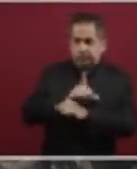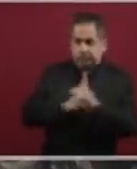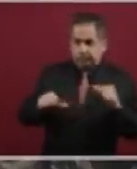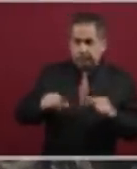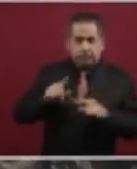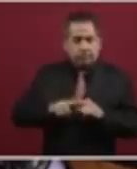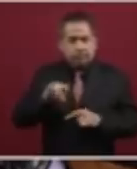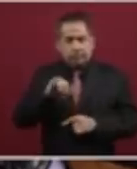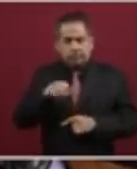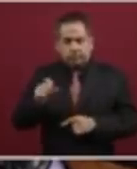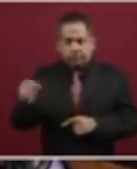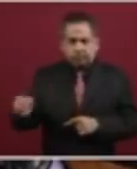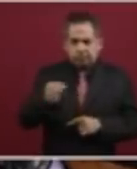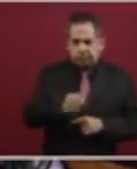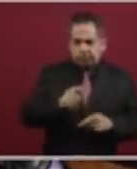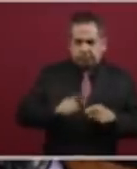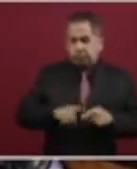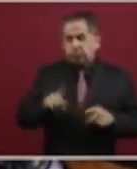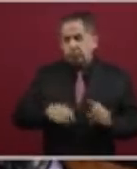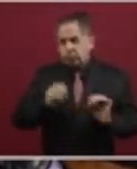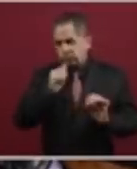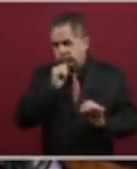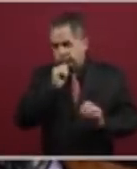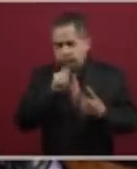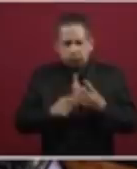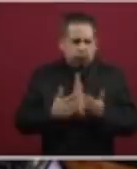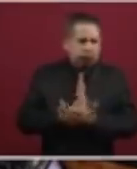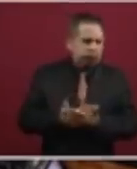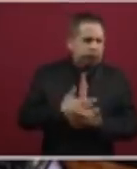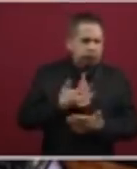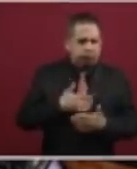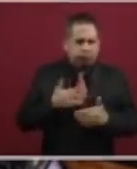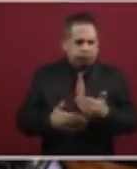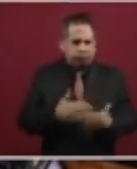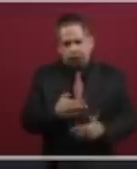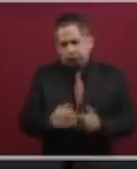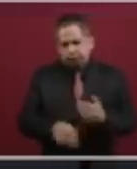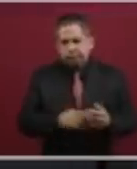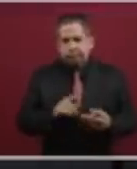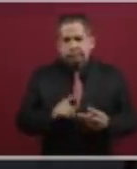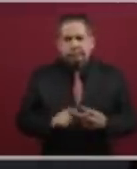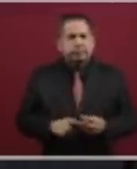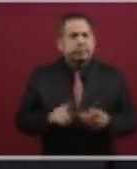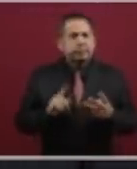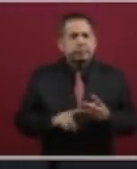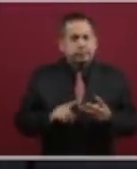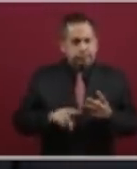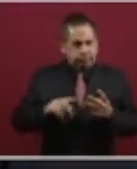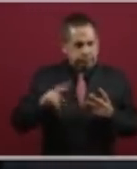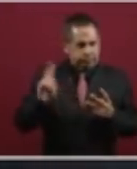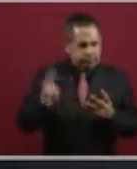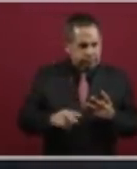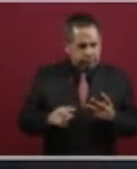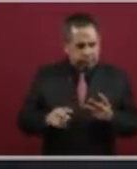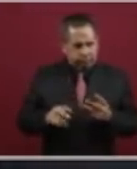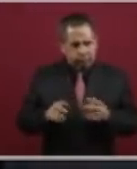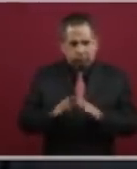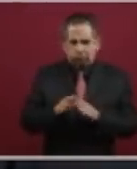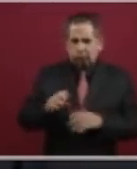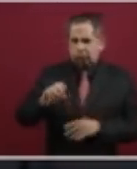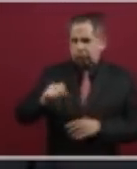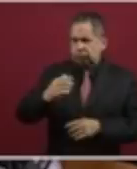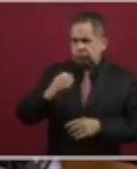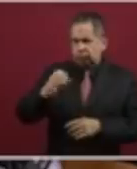¿Ya pensó en alguien o eso lo está procesando? ¿Es cierto el férreo control de